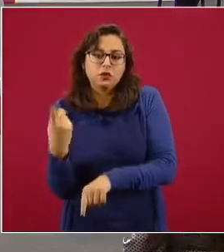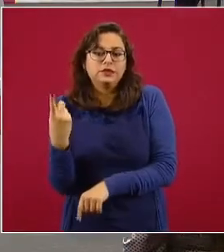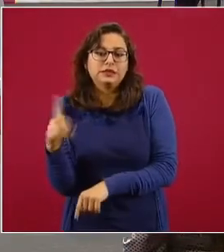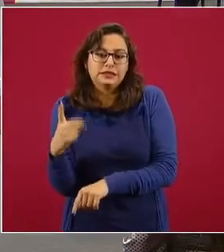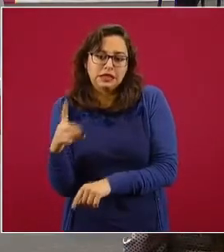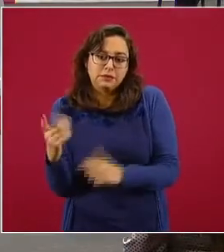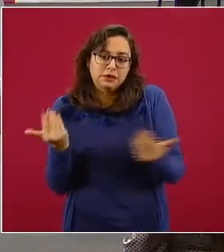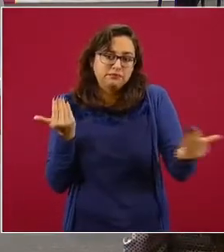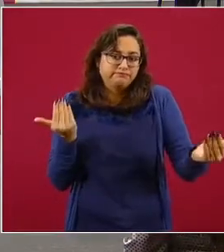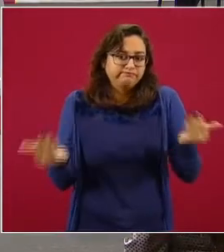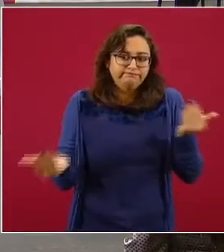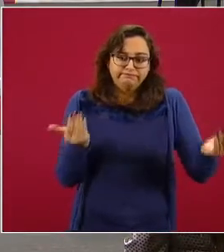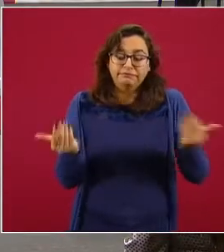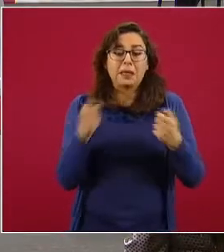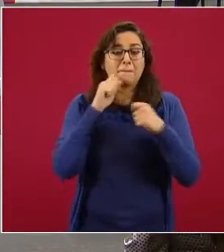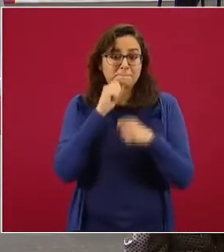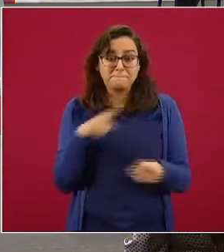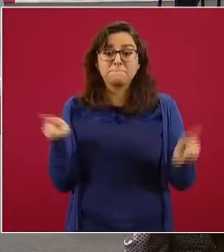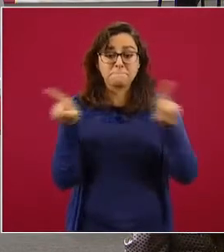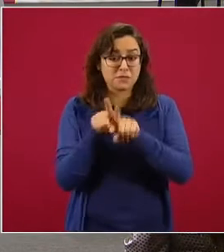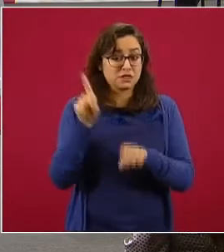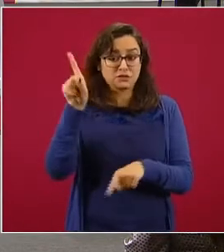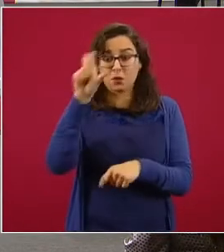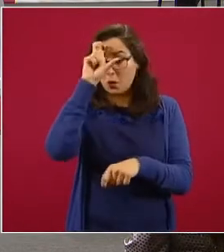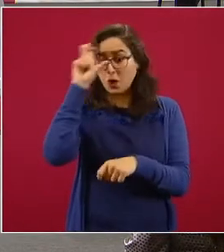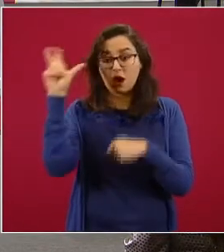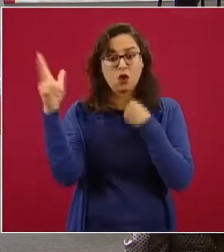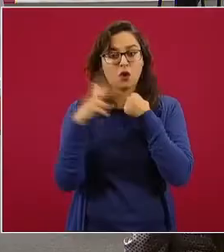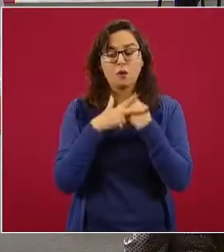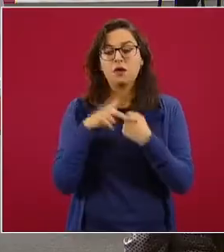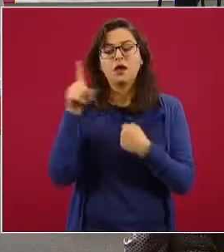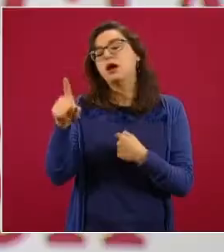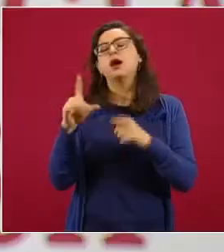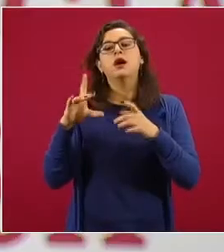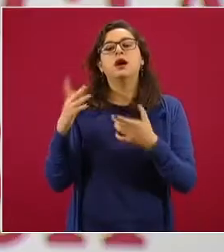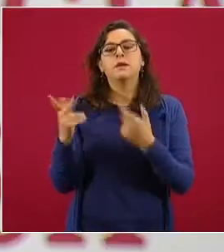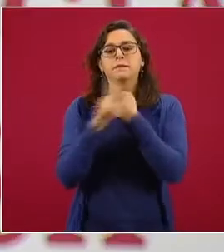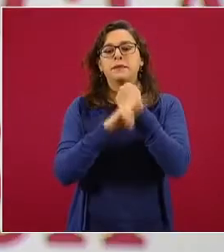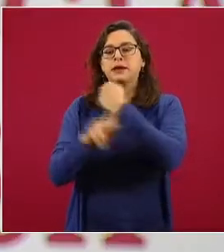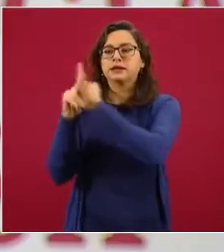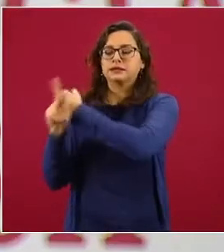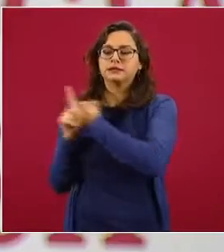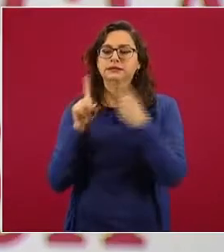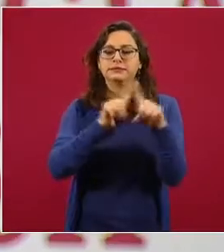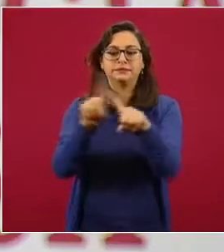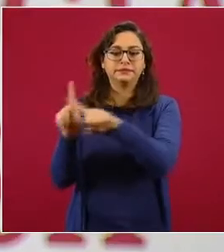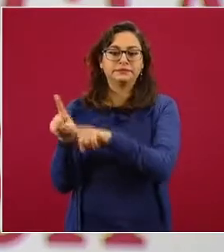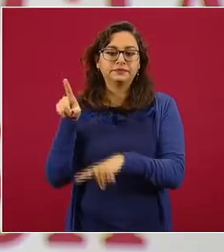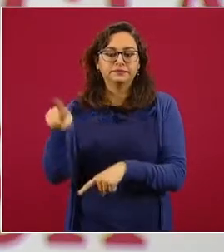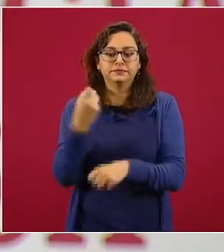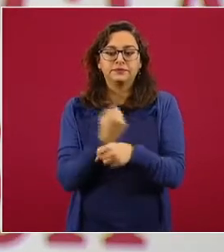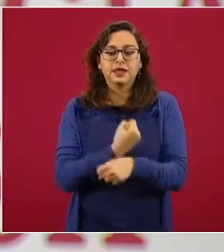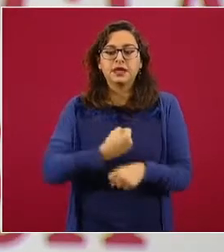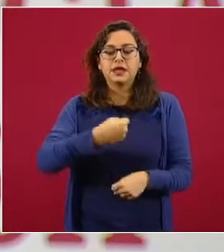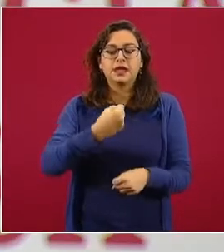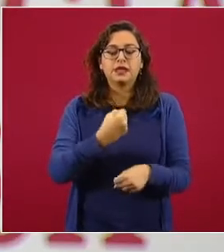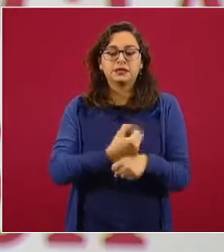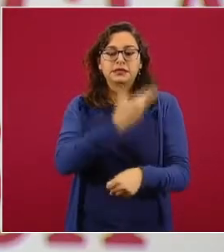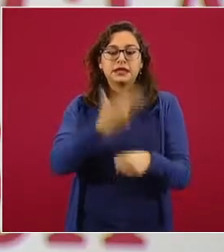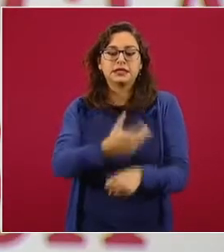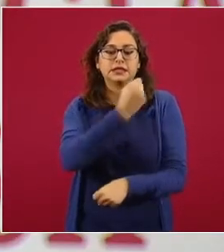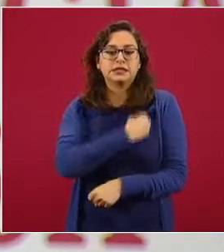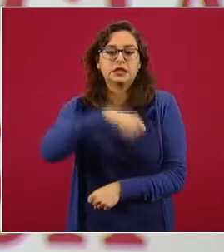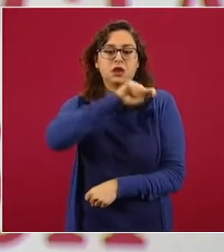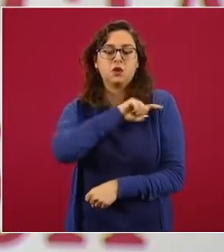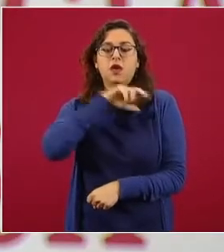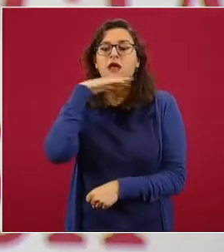la Unión Europea, especialmente la Secretaria de Salud de Alemania, que nos mandó ya también su información correspondiente,